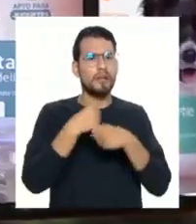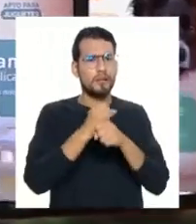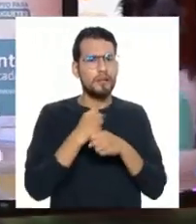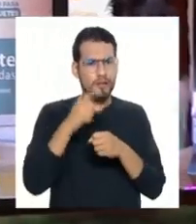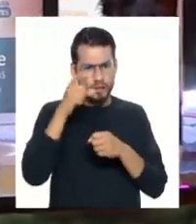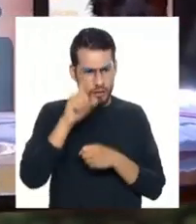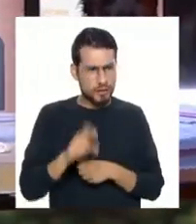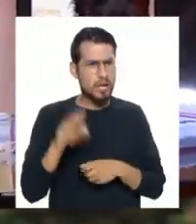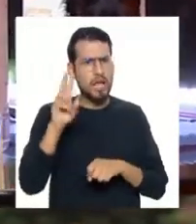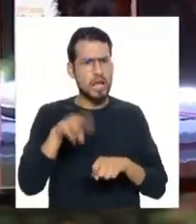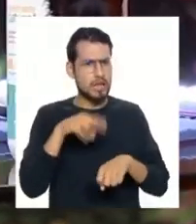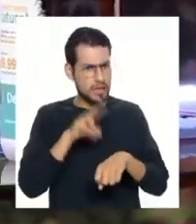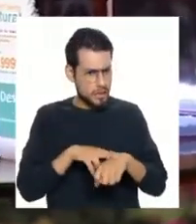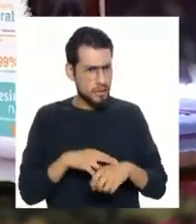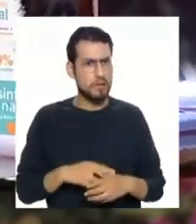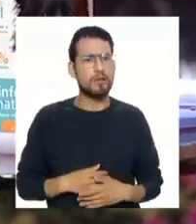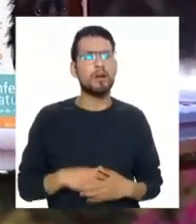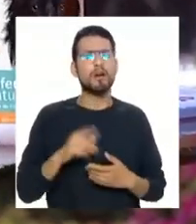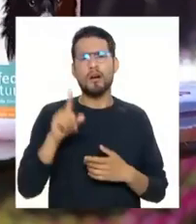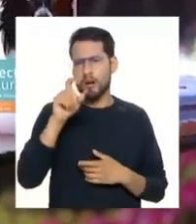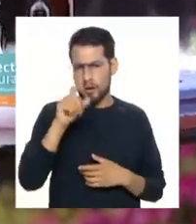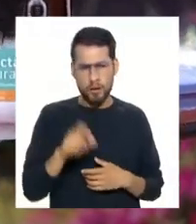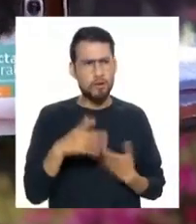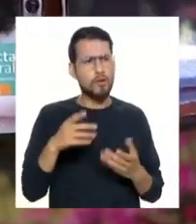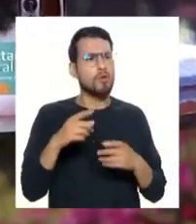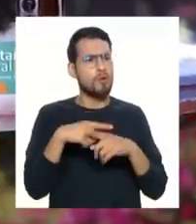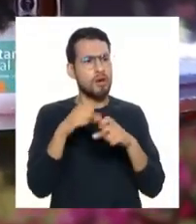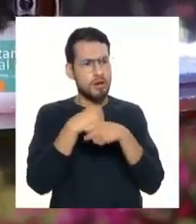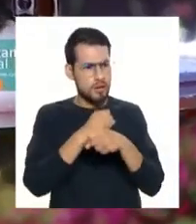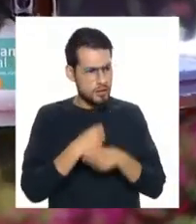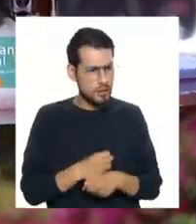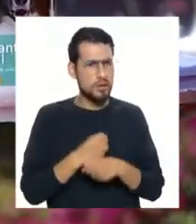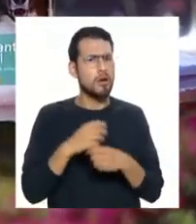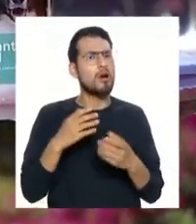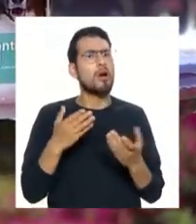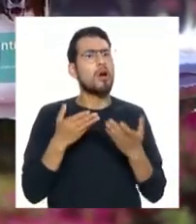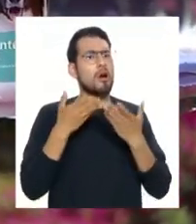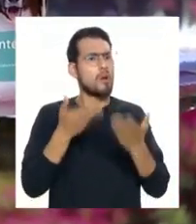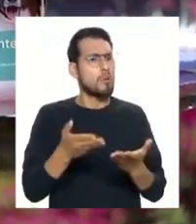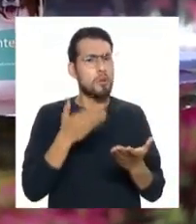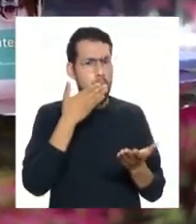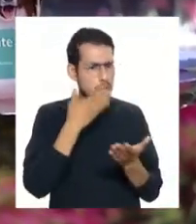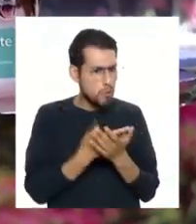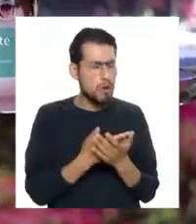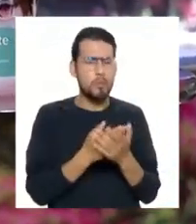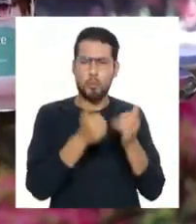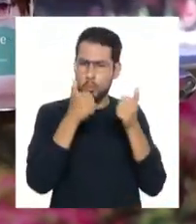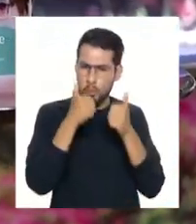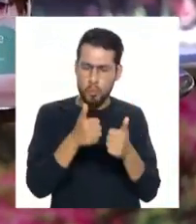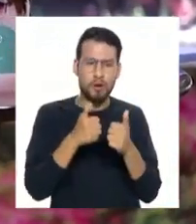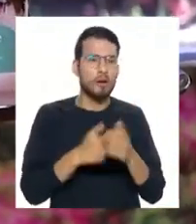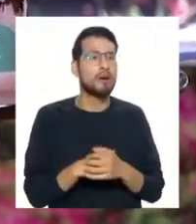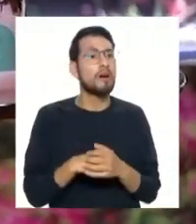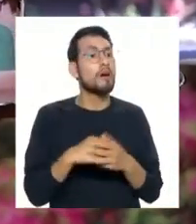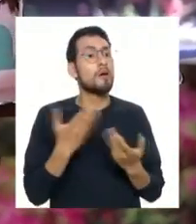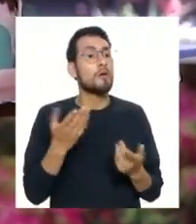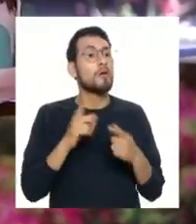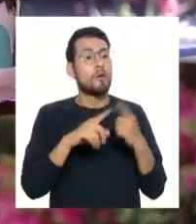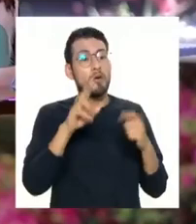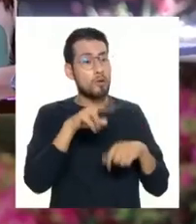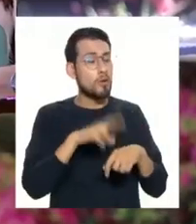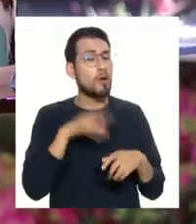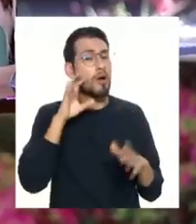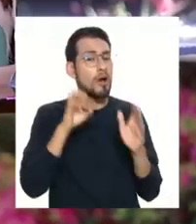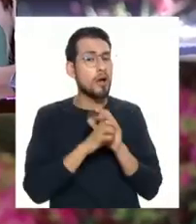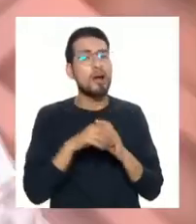desinfectantes 100% naturales, son desinfectantes orgánicos, alternativa ideal, perfecta a soluciones convencionales